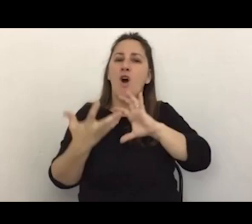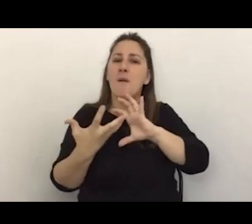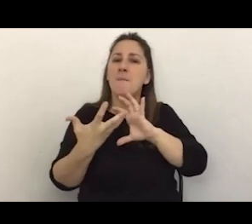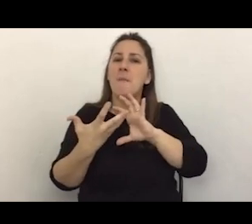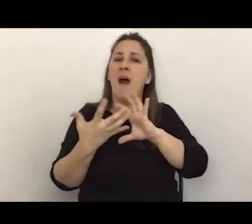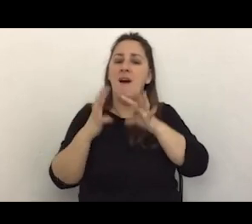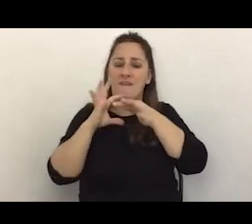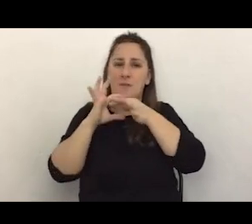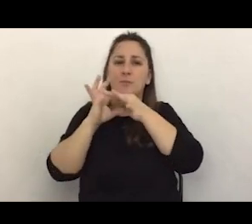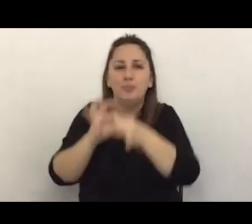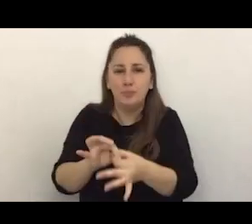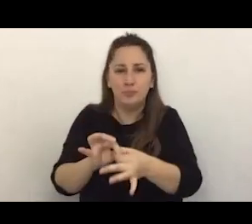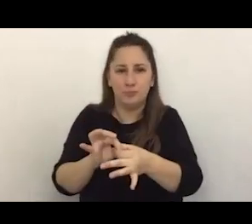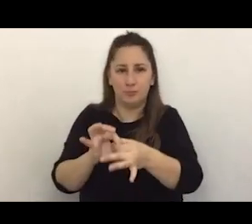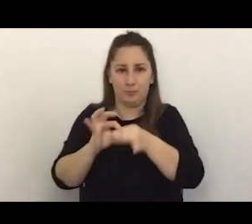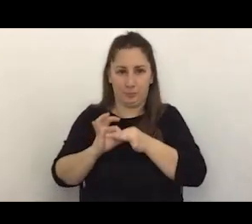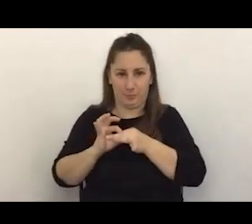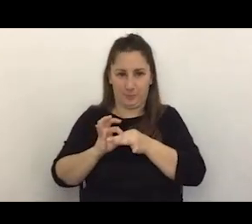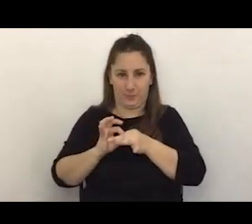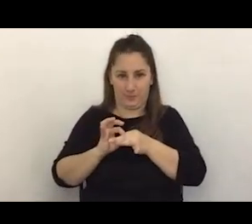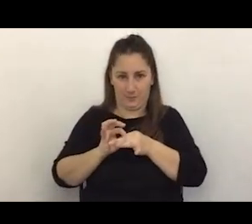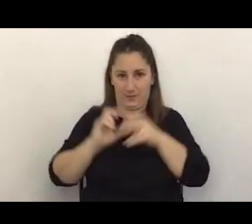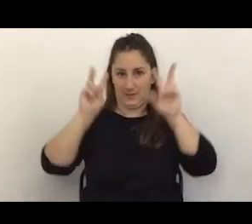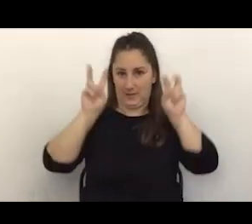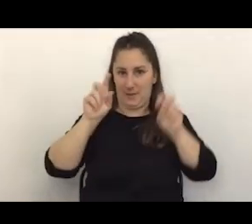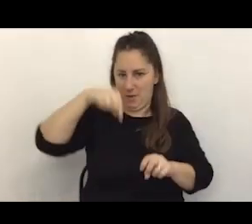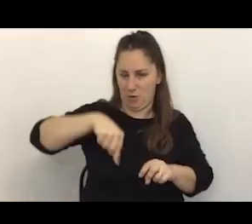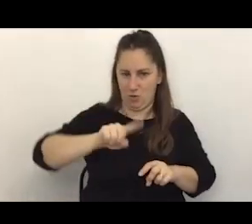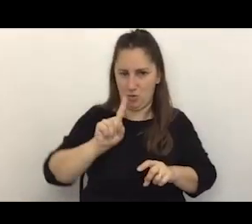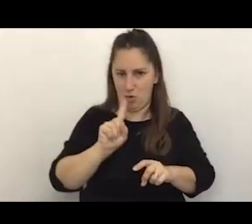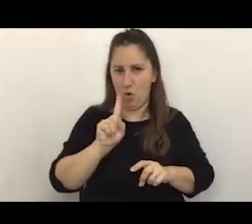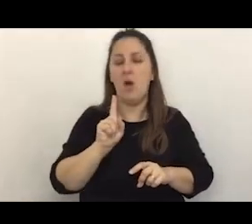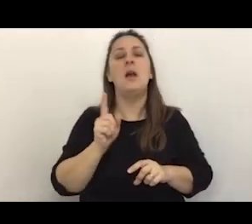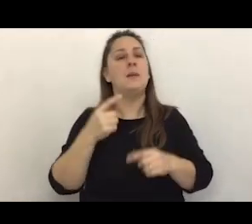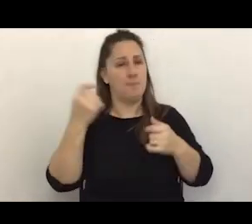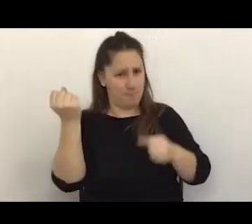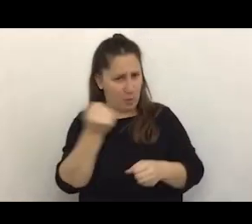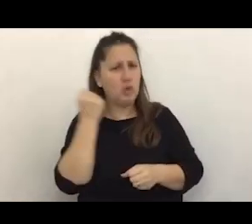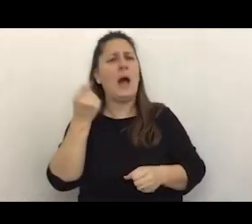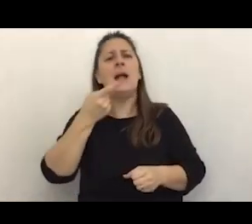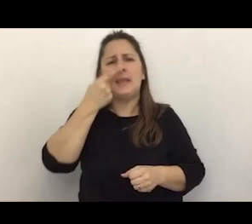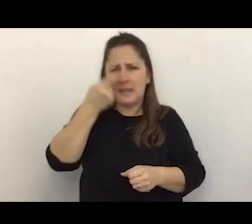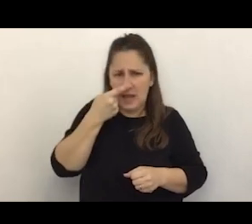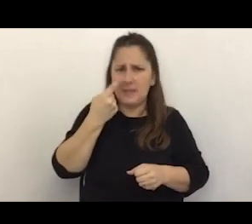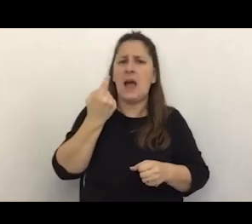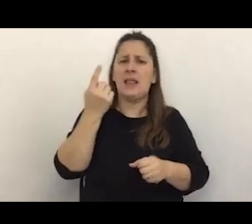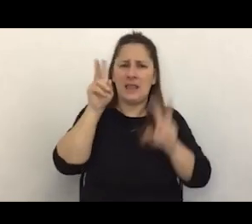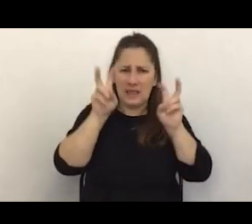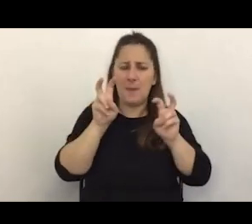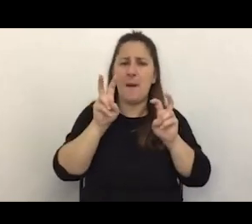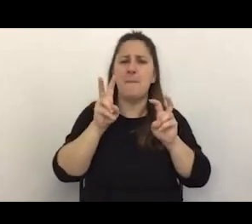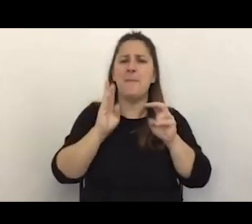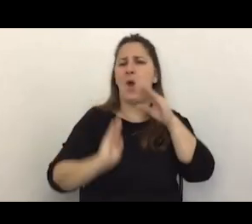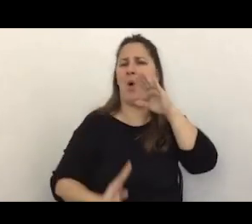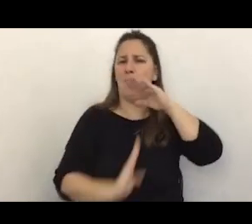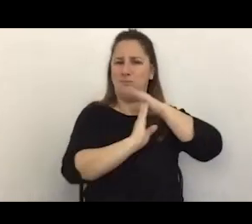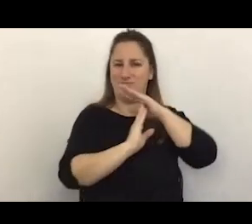filiación, que no es nuestro tema en el día de hoy. Que es muy rico, se puede estudiar muchas cosas de eso, pero no es nuestro tema en el día